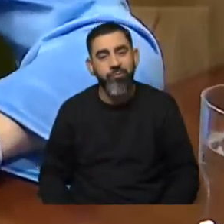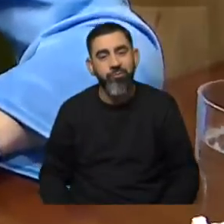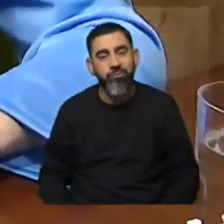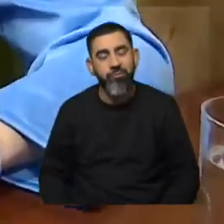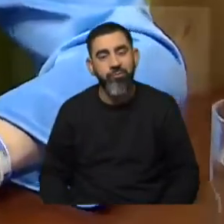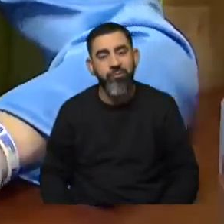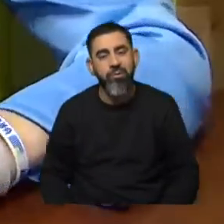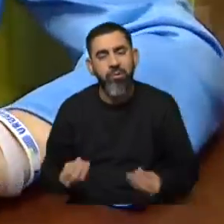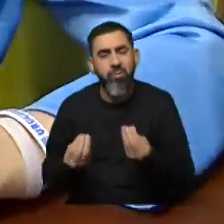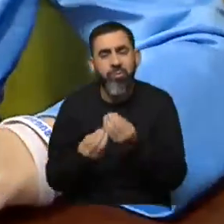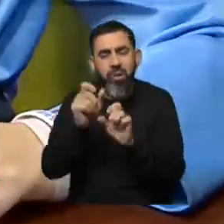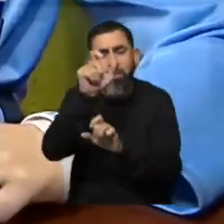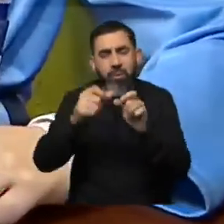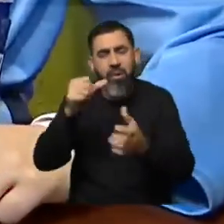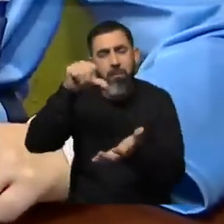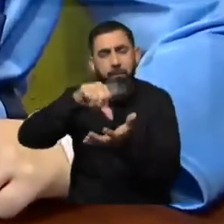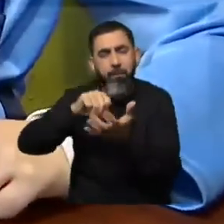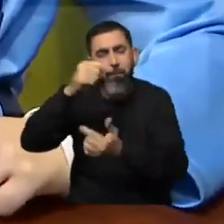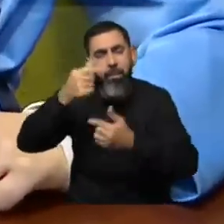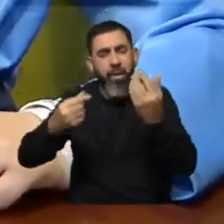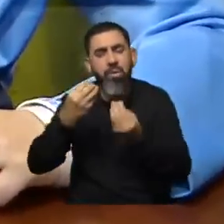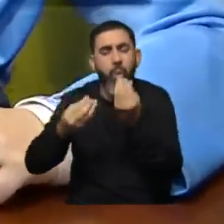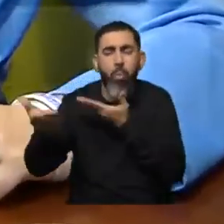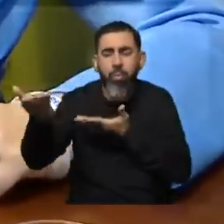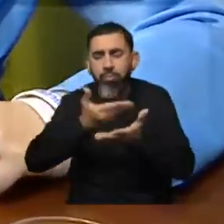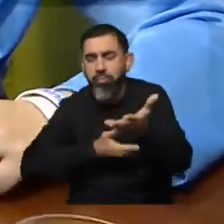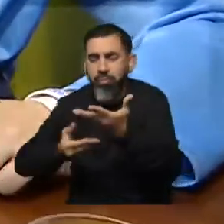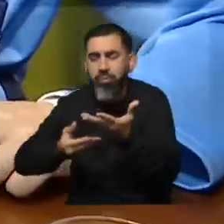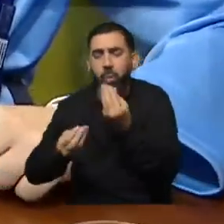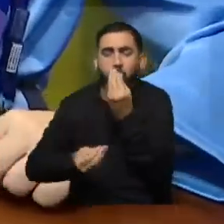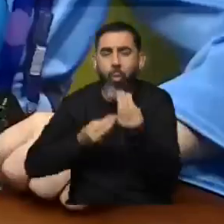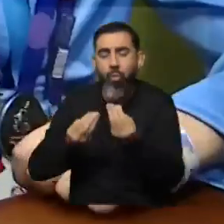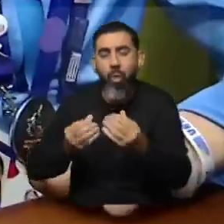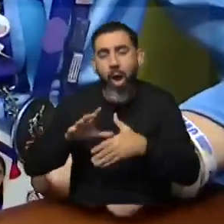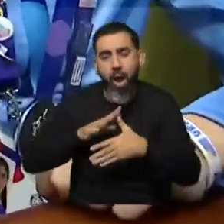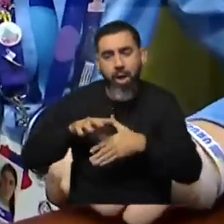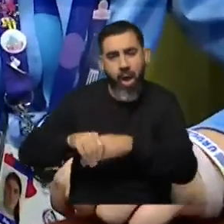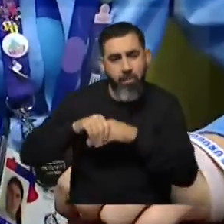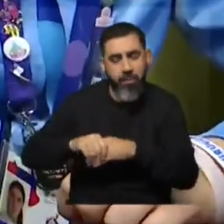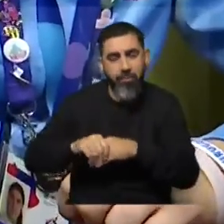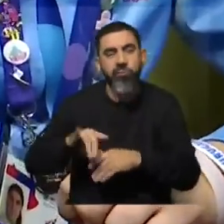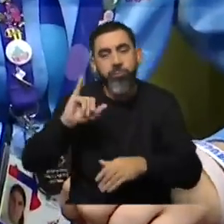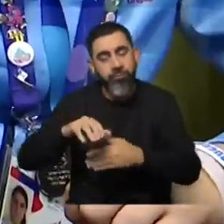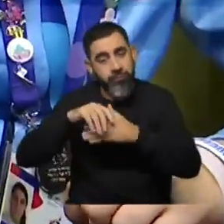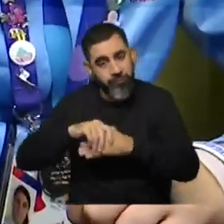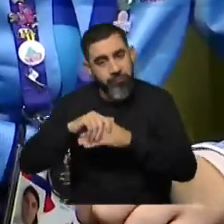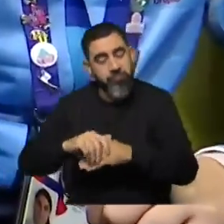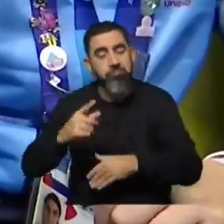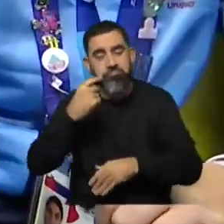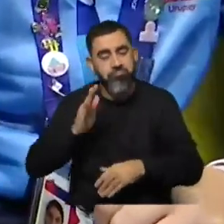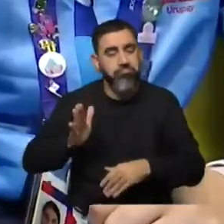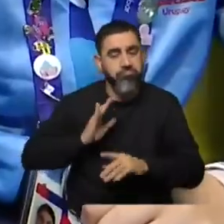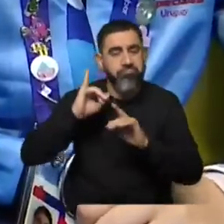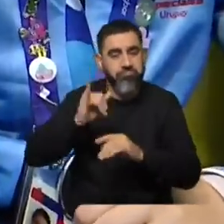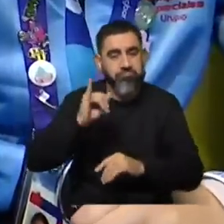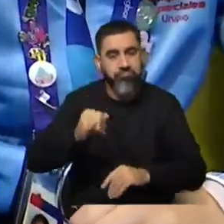tanta gente de otros países como intercambiaron te hiciste amigos hice amigos y amigas